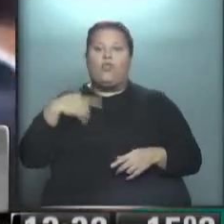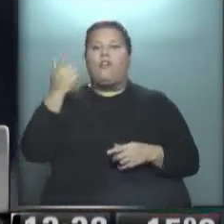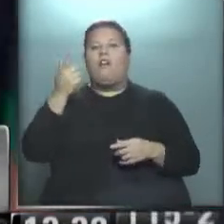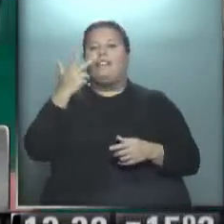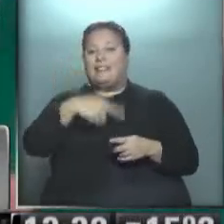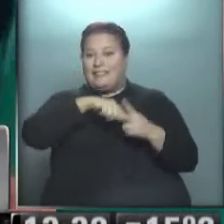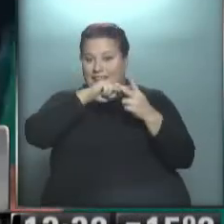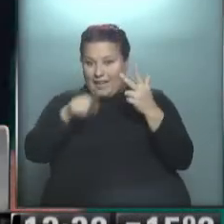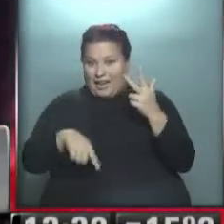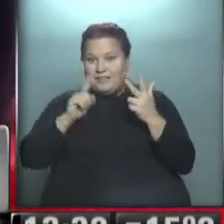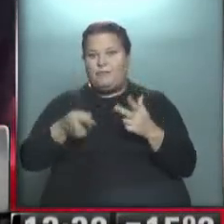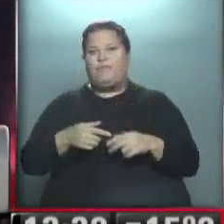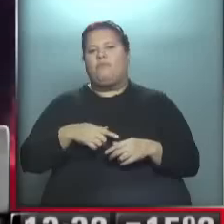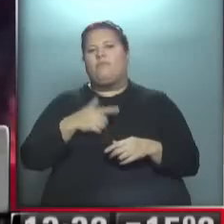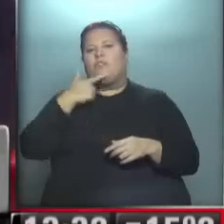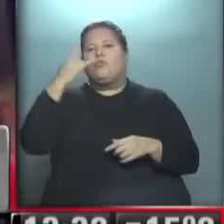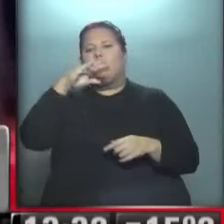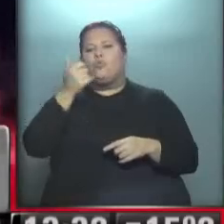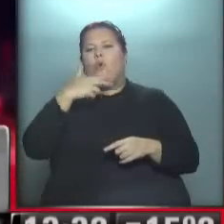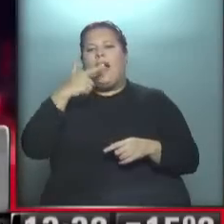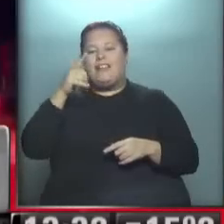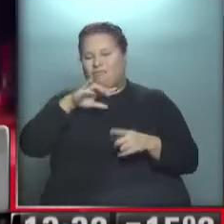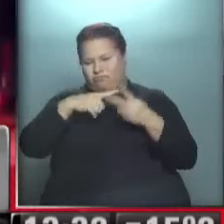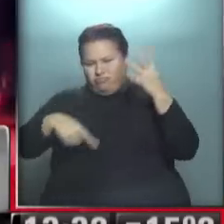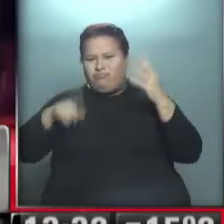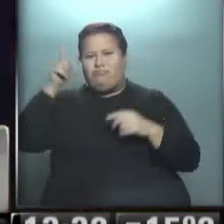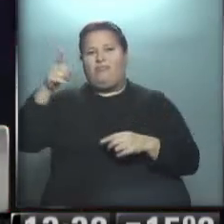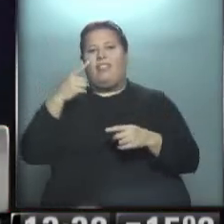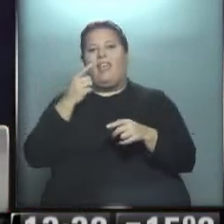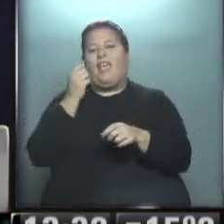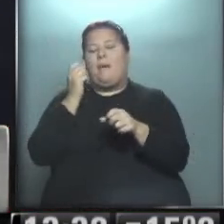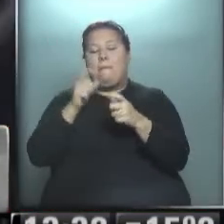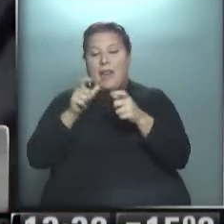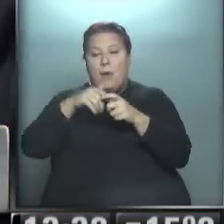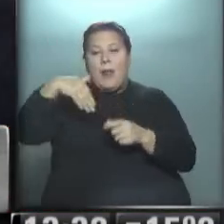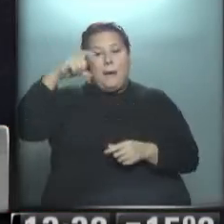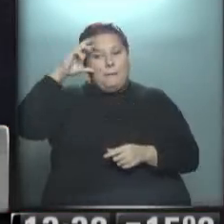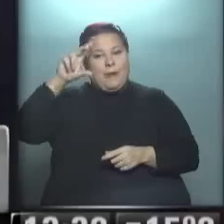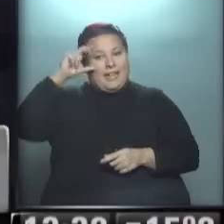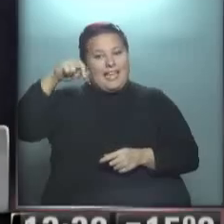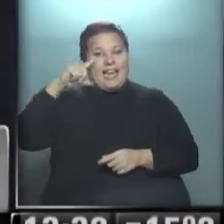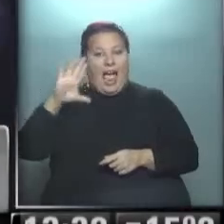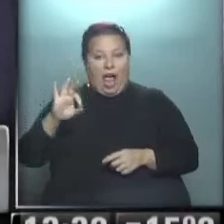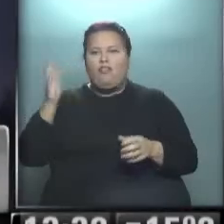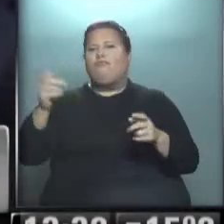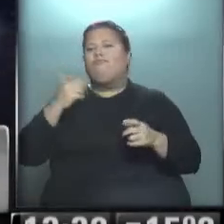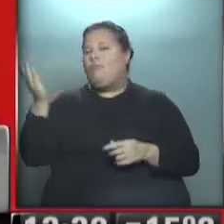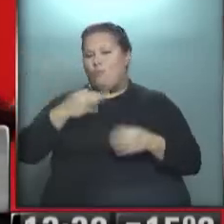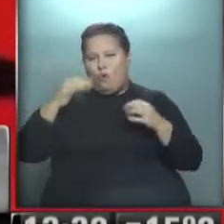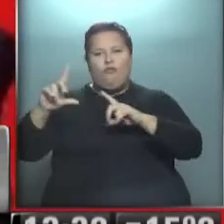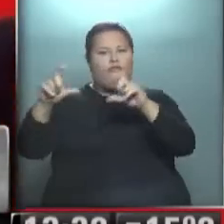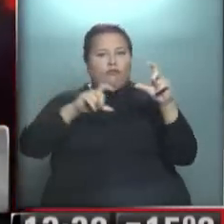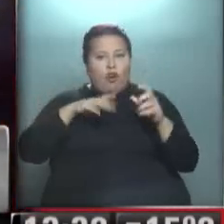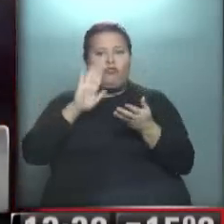Mercenarios 3, está Schwarzenegger, Jason Statham, bueno, todos los de Los Mercenarios a full en un tanque haciendo una promoción fantástica. Buenas fotos que